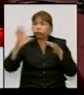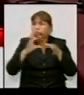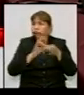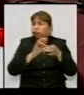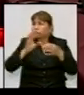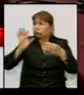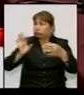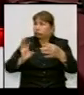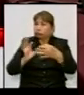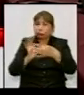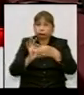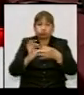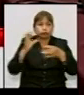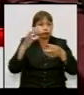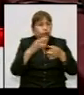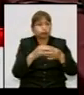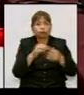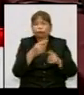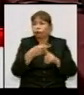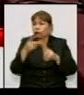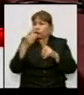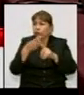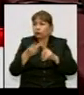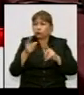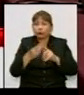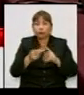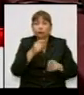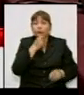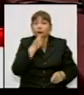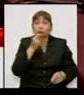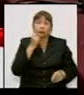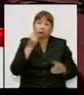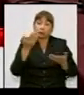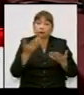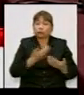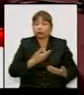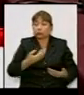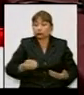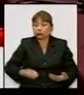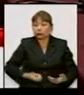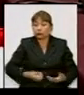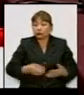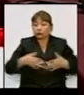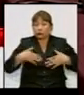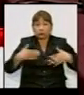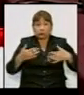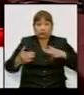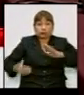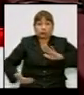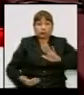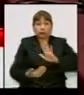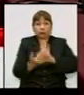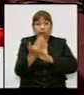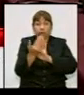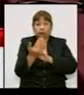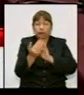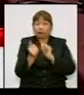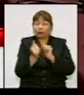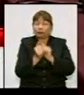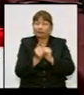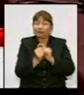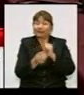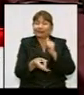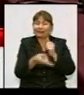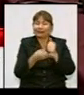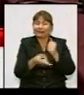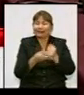nacionales e internacionales, tanto entre entidades públicas y privadas, para poder hacer frente o mantener un ambiente de seguridad